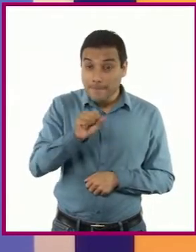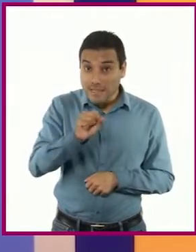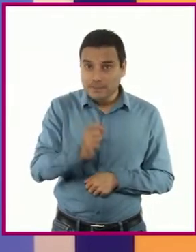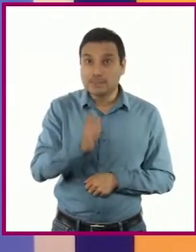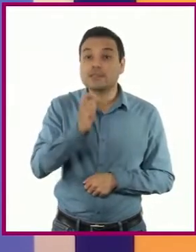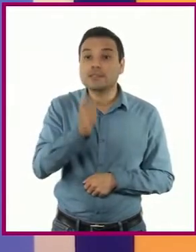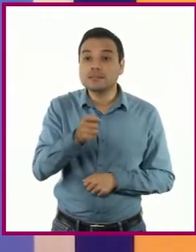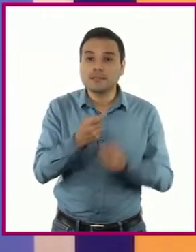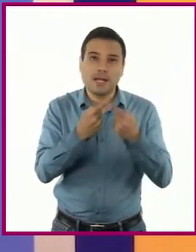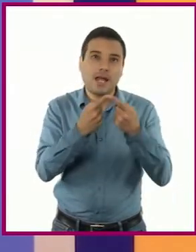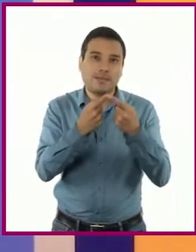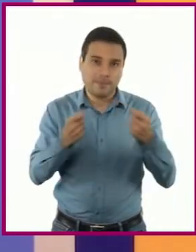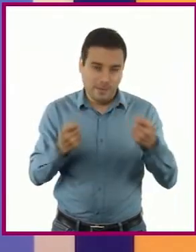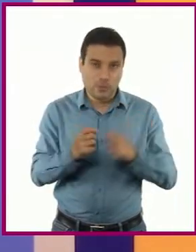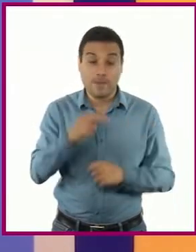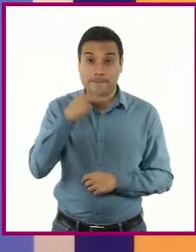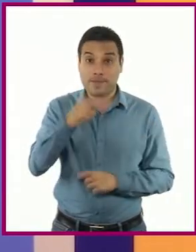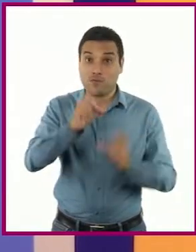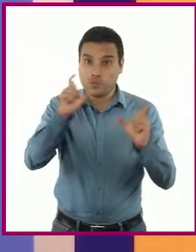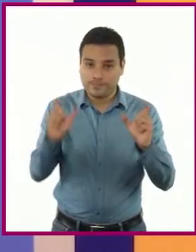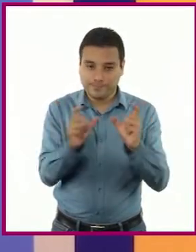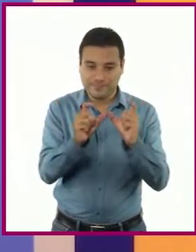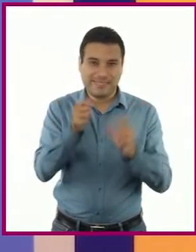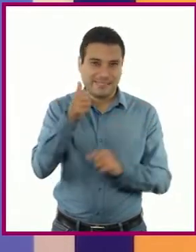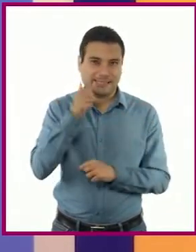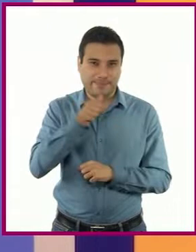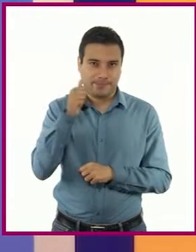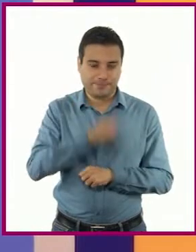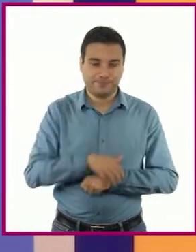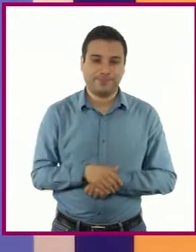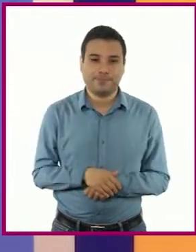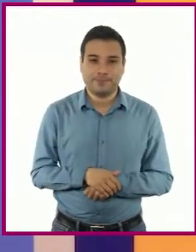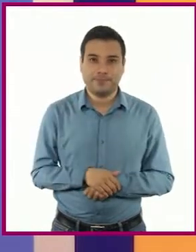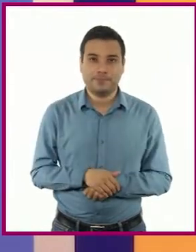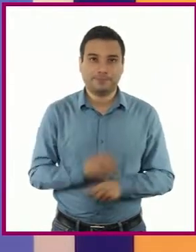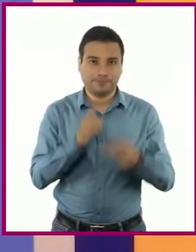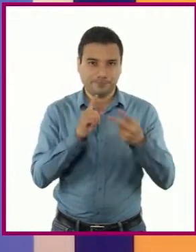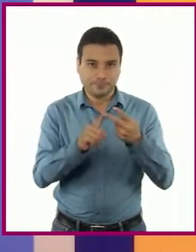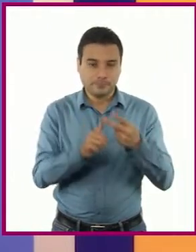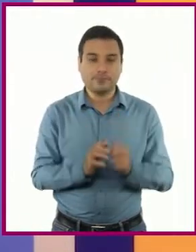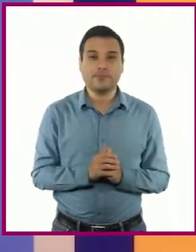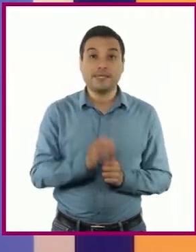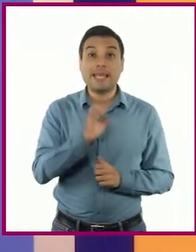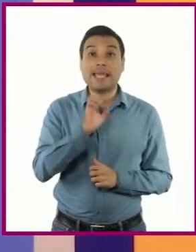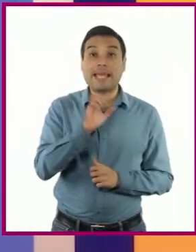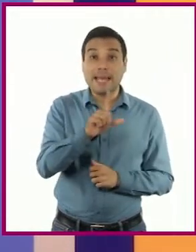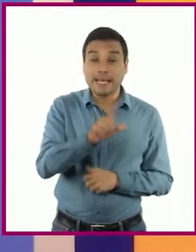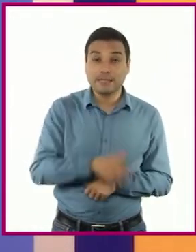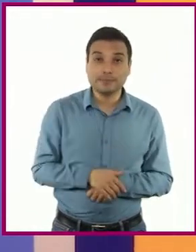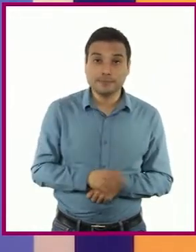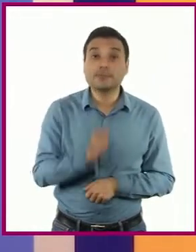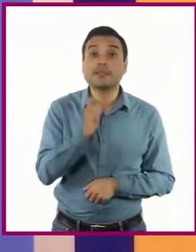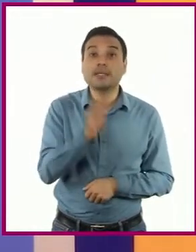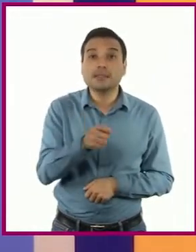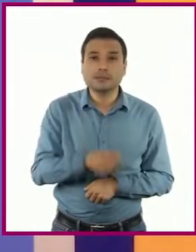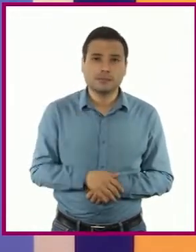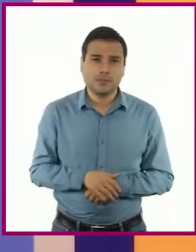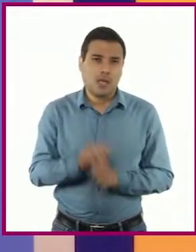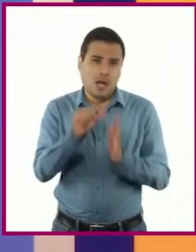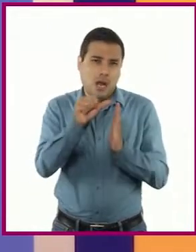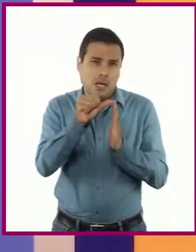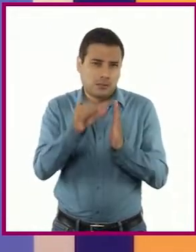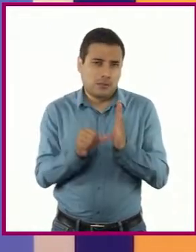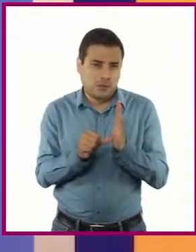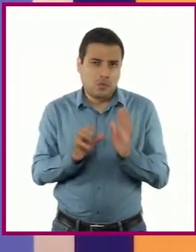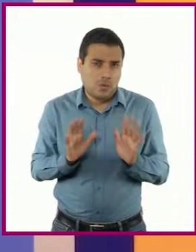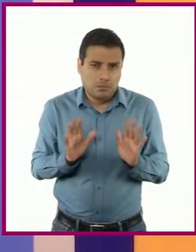modifica el verbo y otras categorías gramaticales. El, sin acento, es un artículo